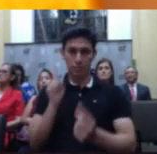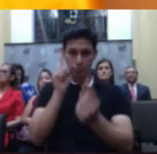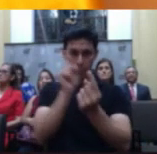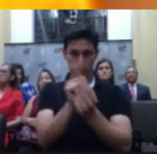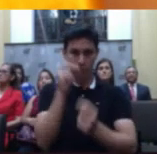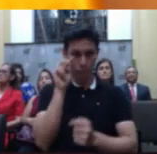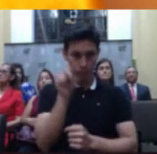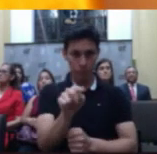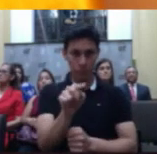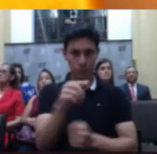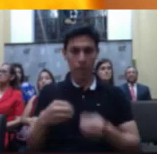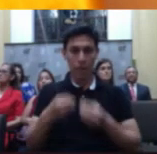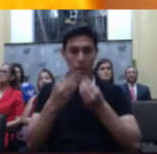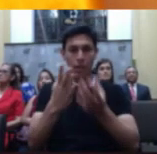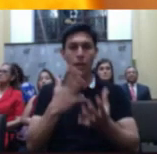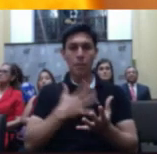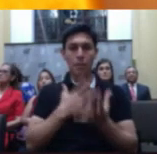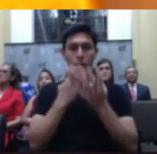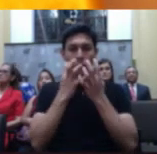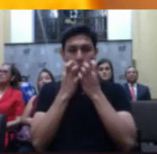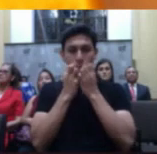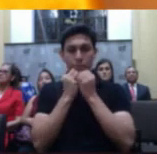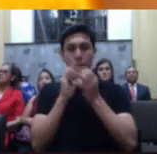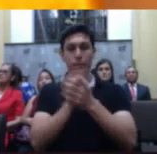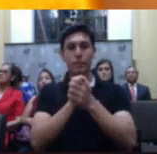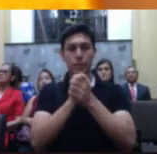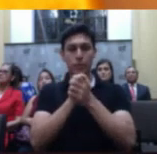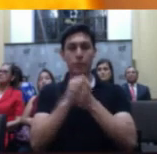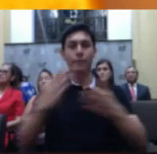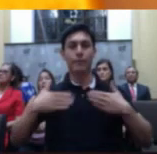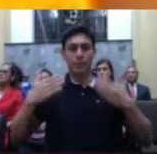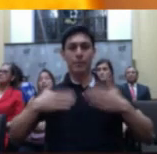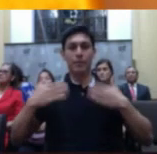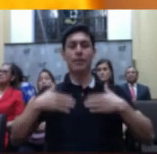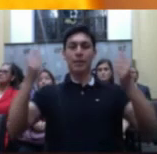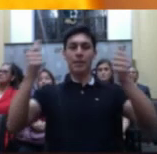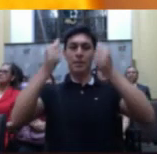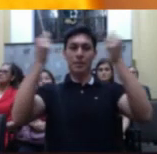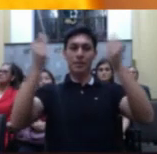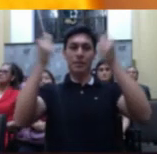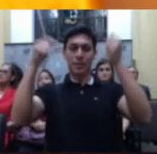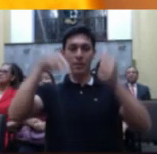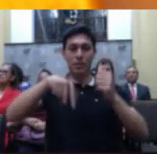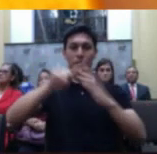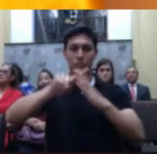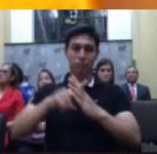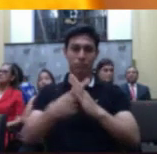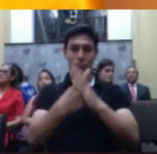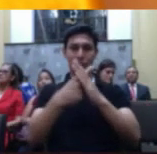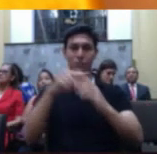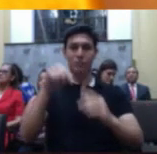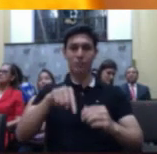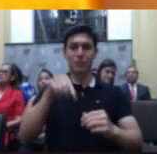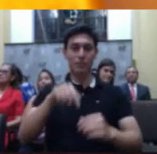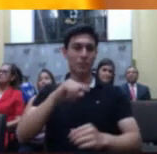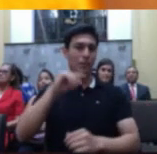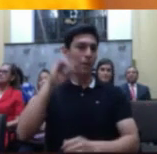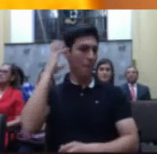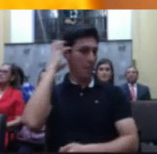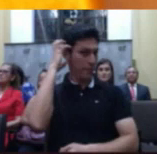para expresarle mi cálido saludo y felicitación con motivo del aniversario de la creación política del distrito de